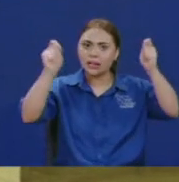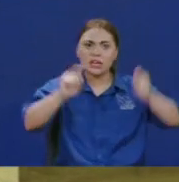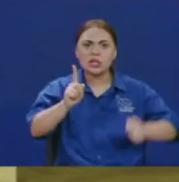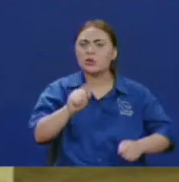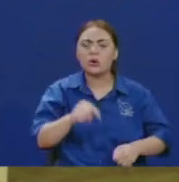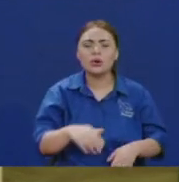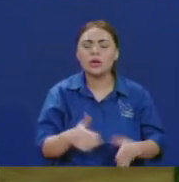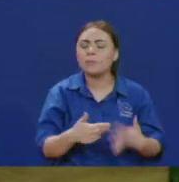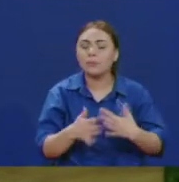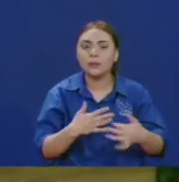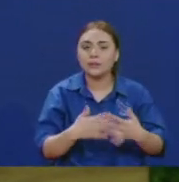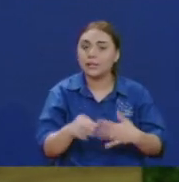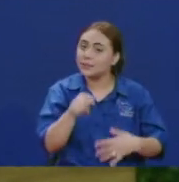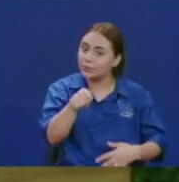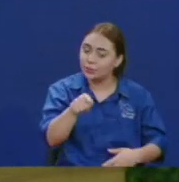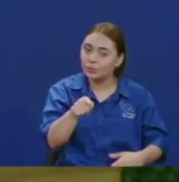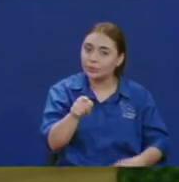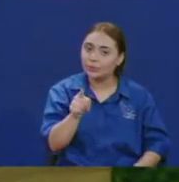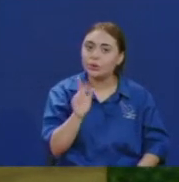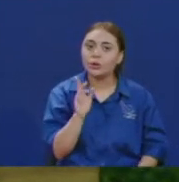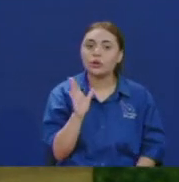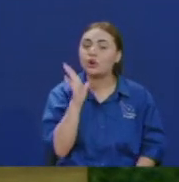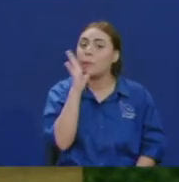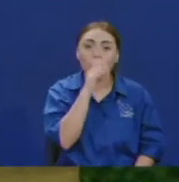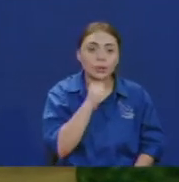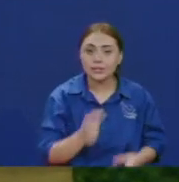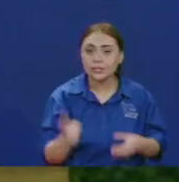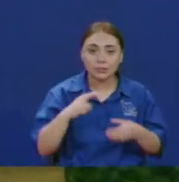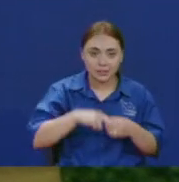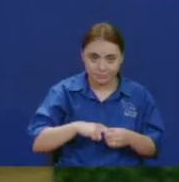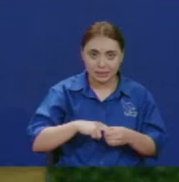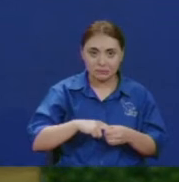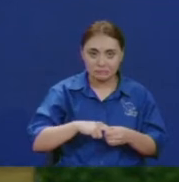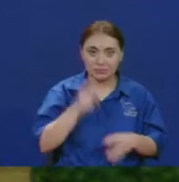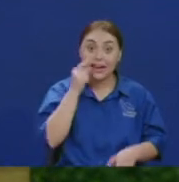¿verdad? Entonces, bienvenido a las bendiciones del Señor.